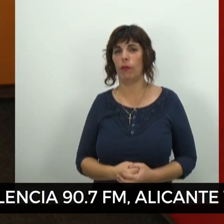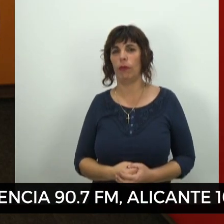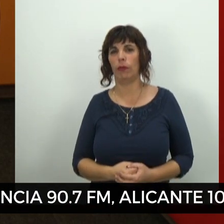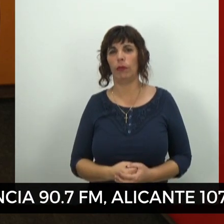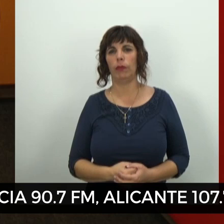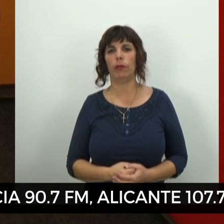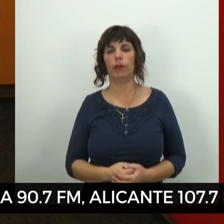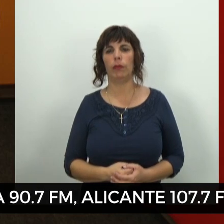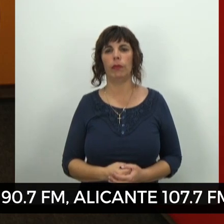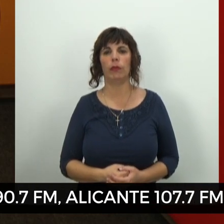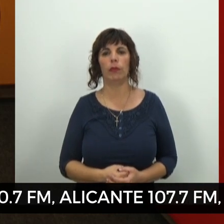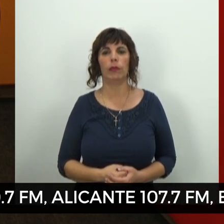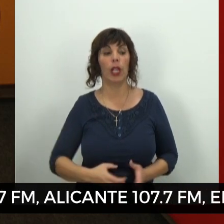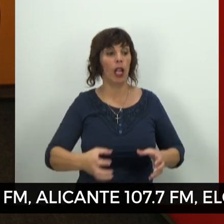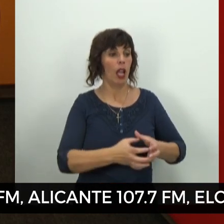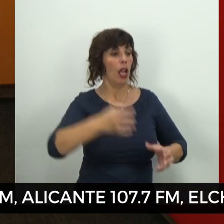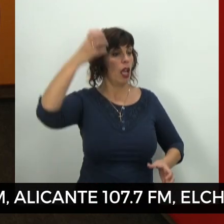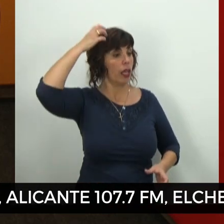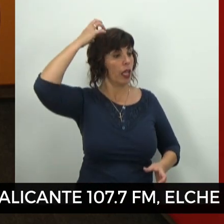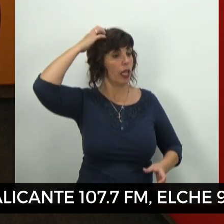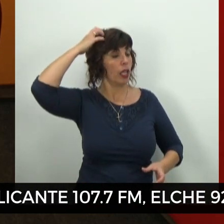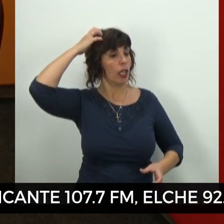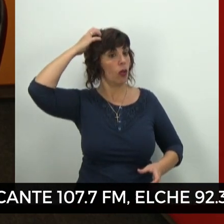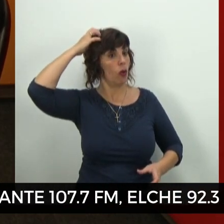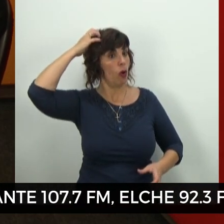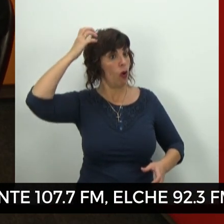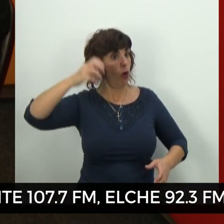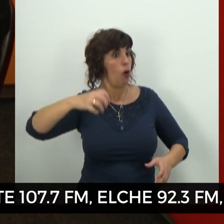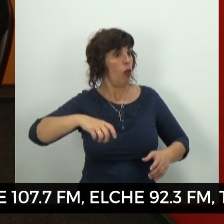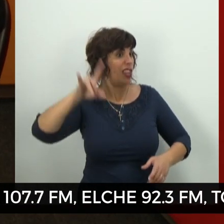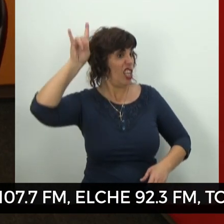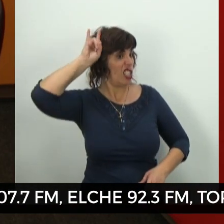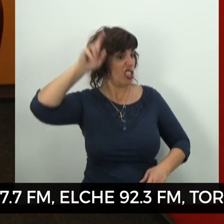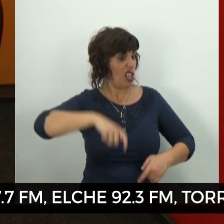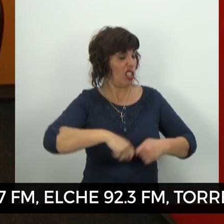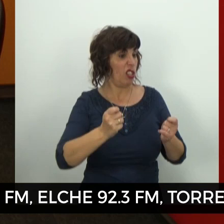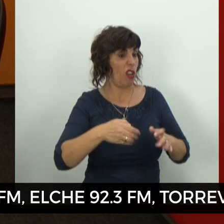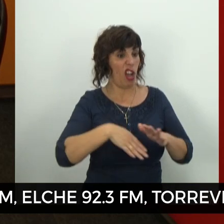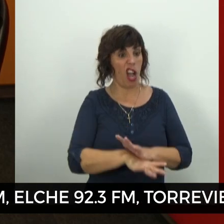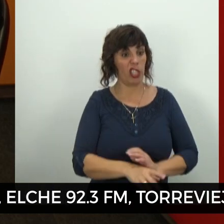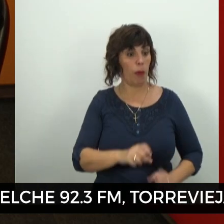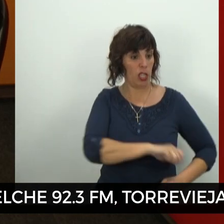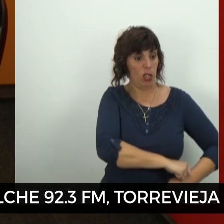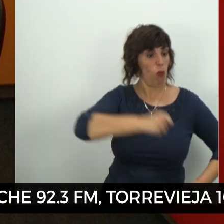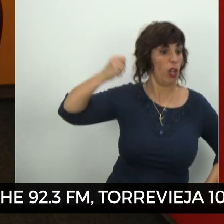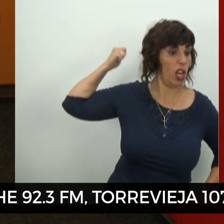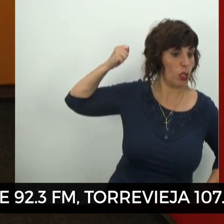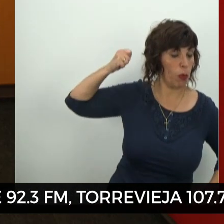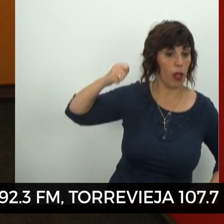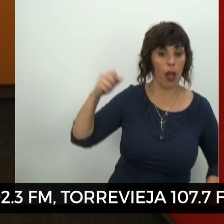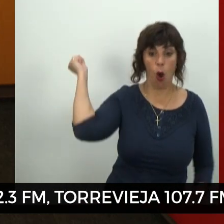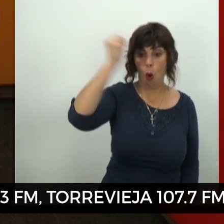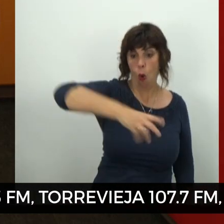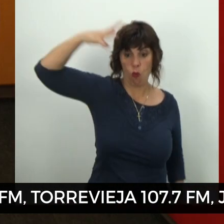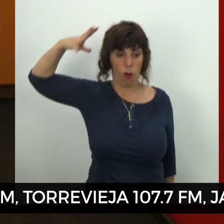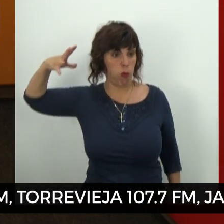La destrucción sobre el reino de Satanás no viene con espada, no viene con bombas, no viene con